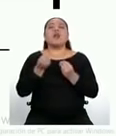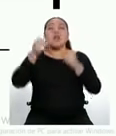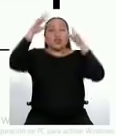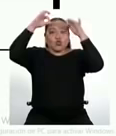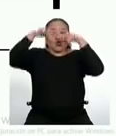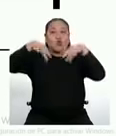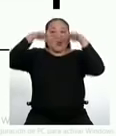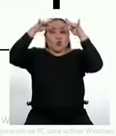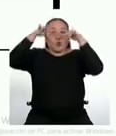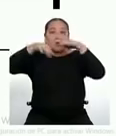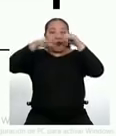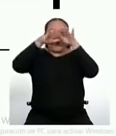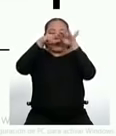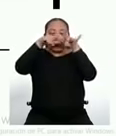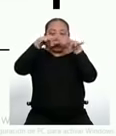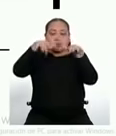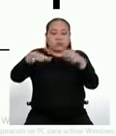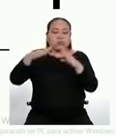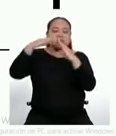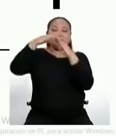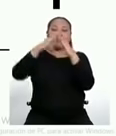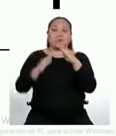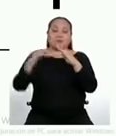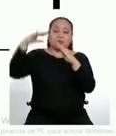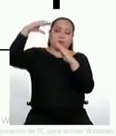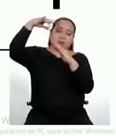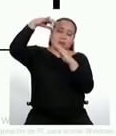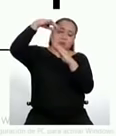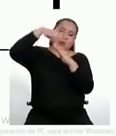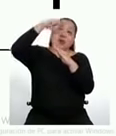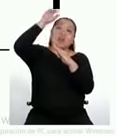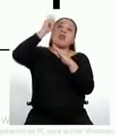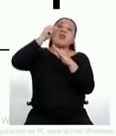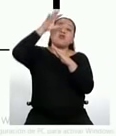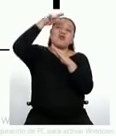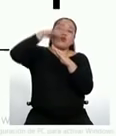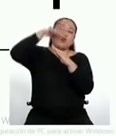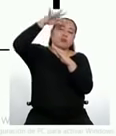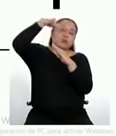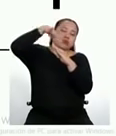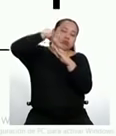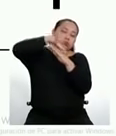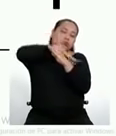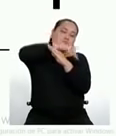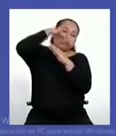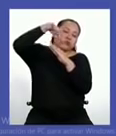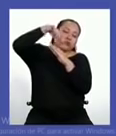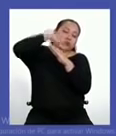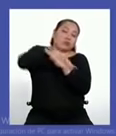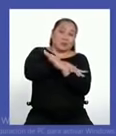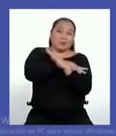permitir que las lluvias caigan y también se pueda recolectar para otros tipos de usos de las aguas servidas.